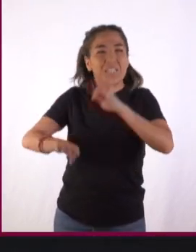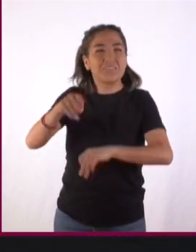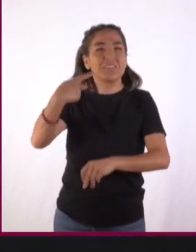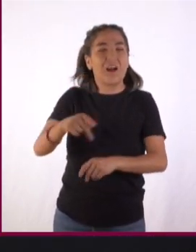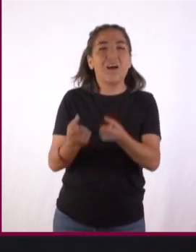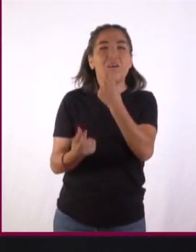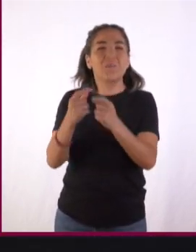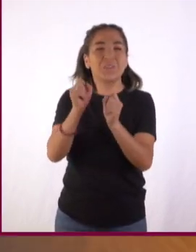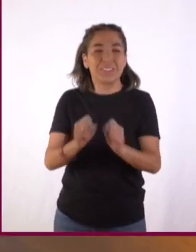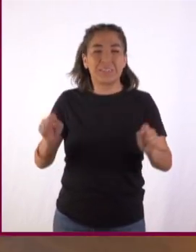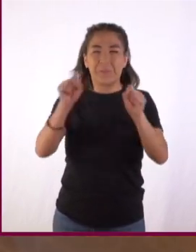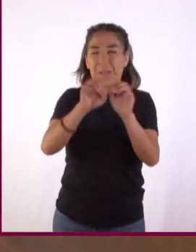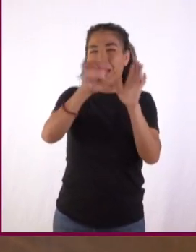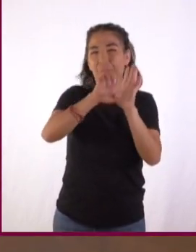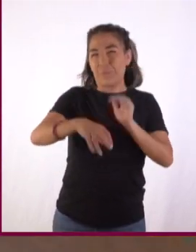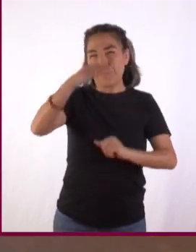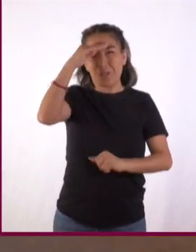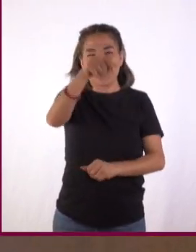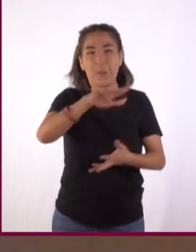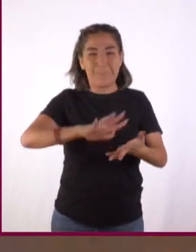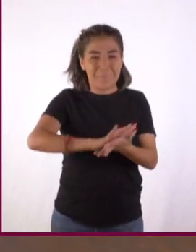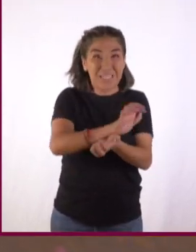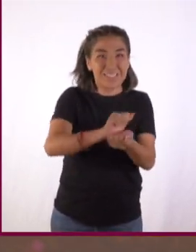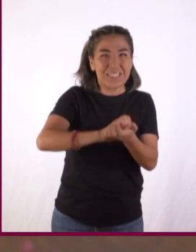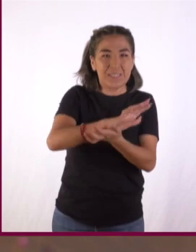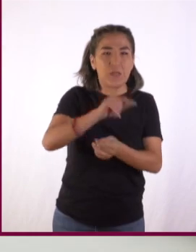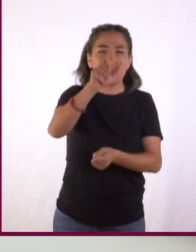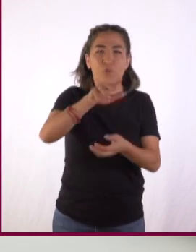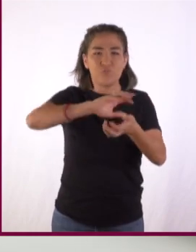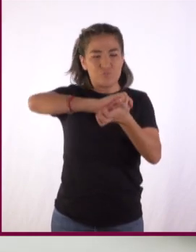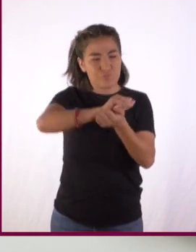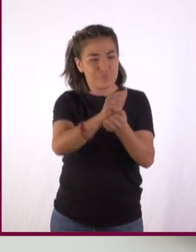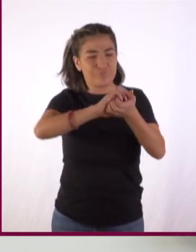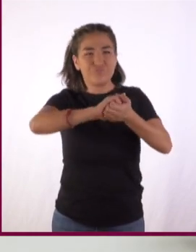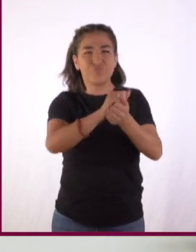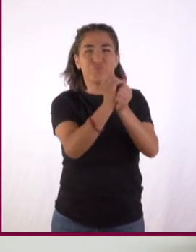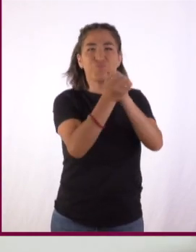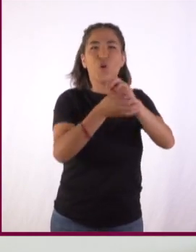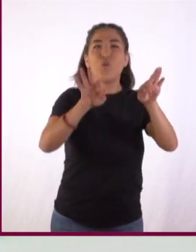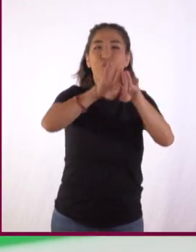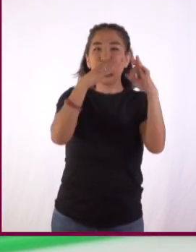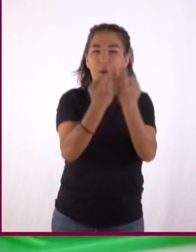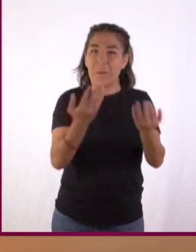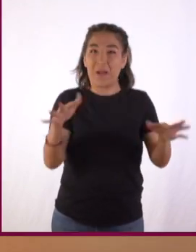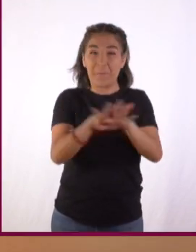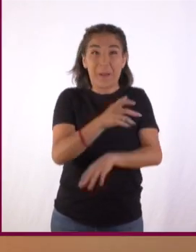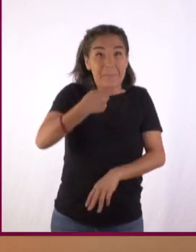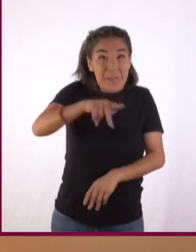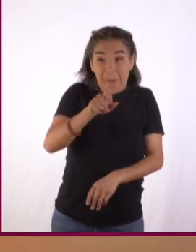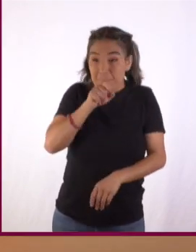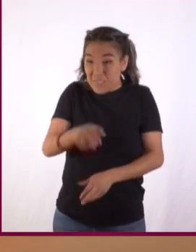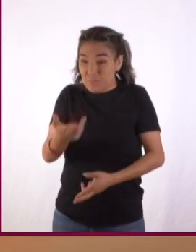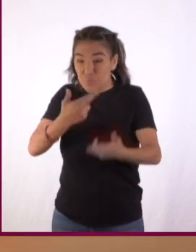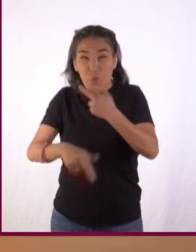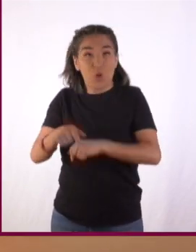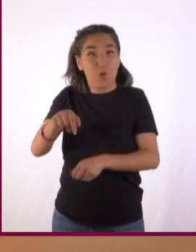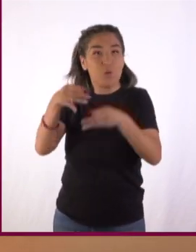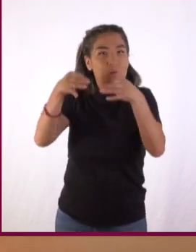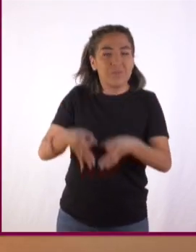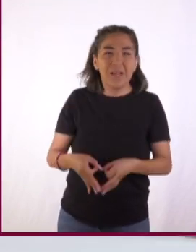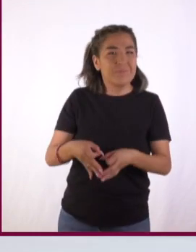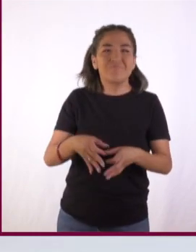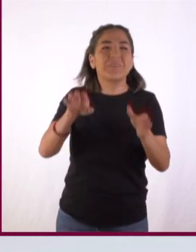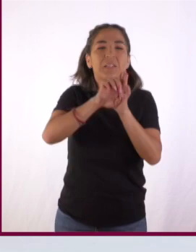de algunos sistemas. Pensemos en la plastilina. Si la manipulamos, su forma cambiará, pero no regresará a su estado